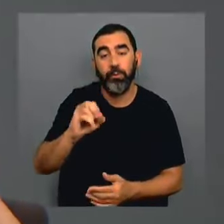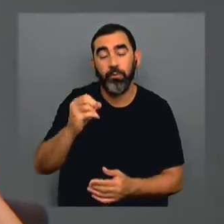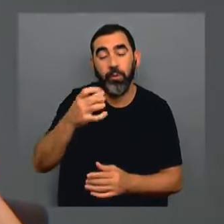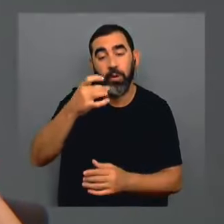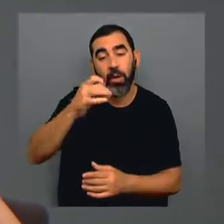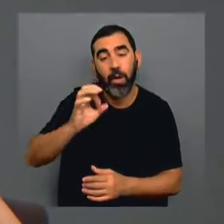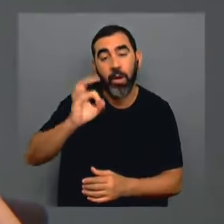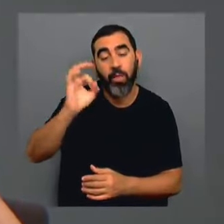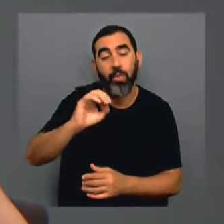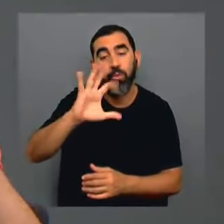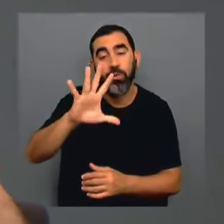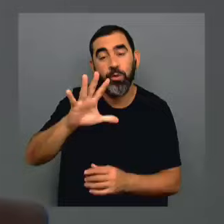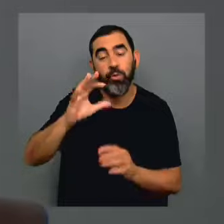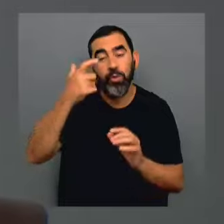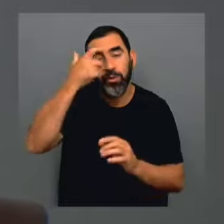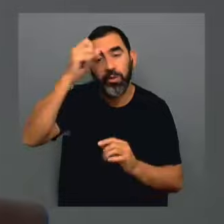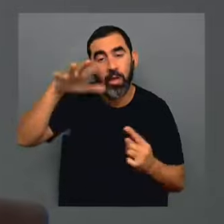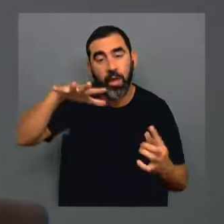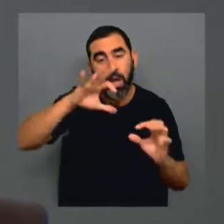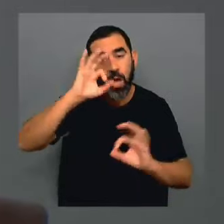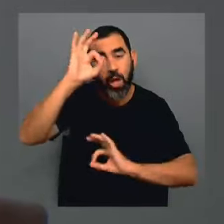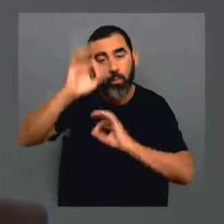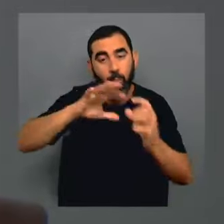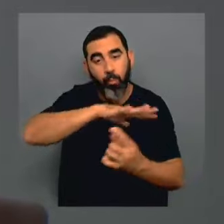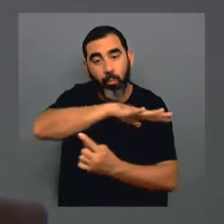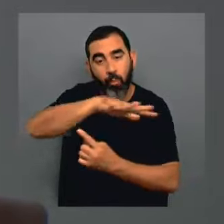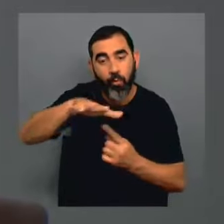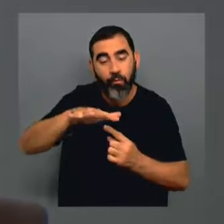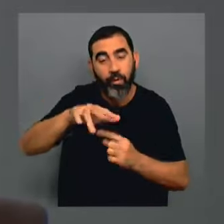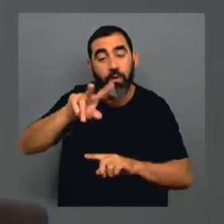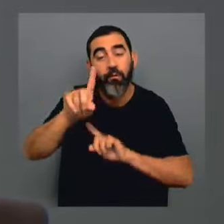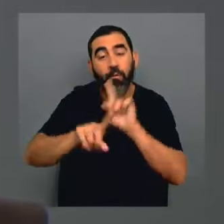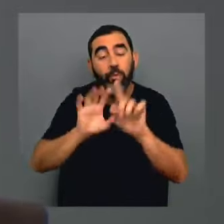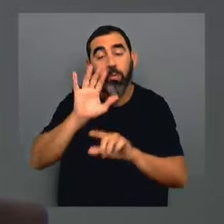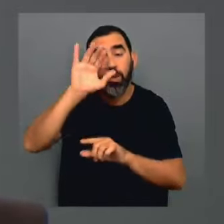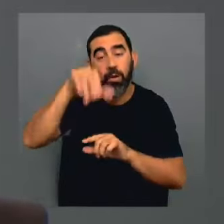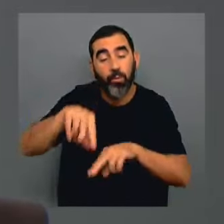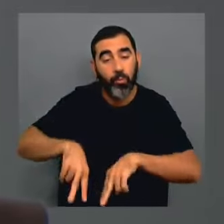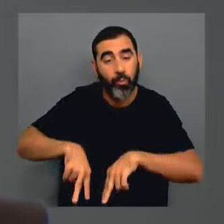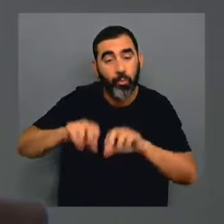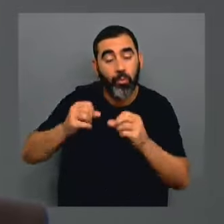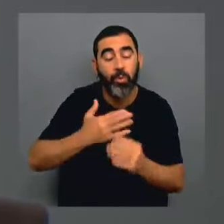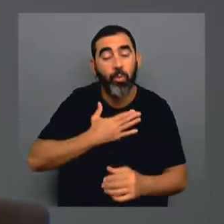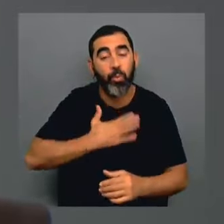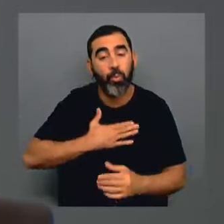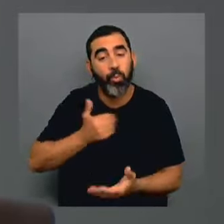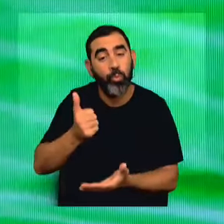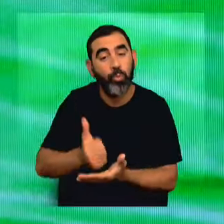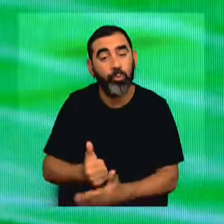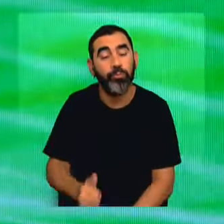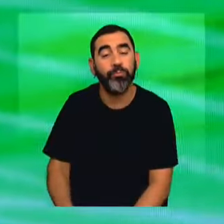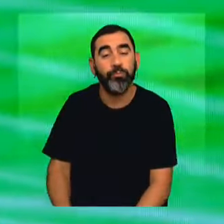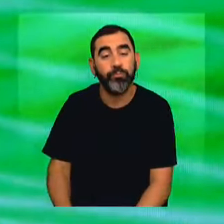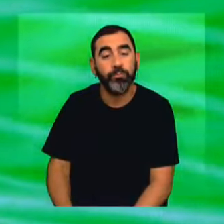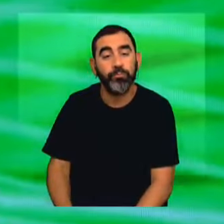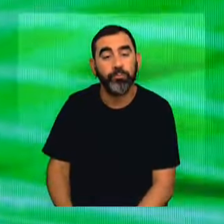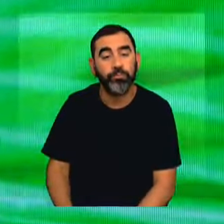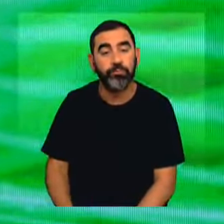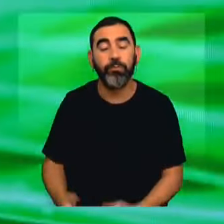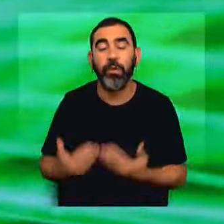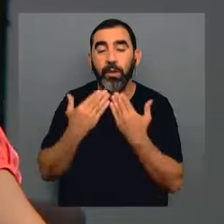de la atmósfera docente e investigador de la facultad de ciencias de la Universidad de la República un gusto que estés acá con nosotros un gusto para mí Muchas